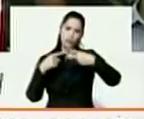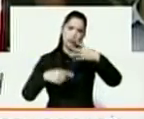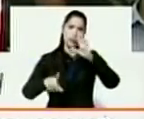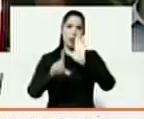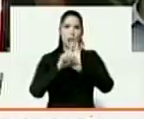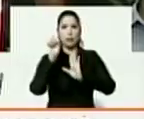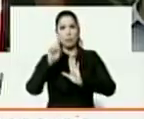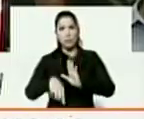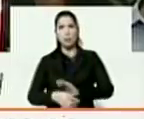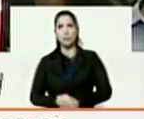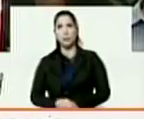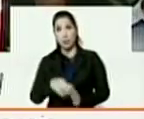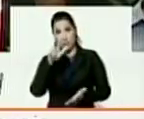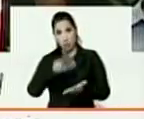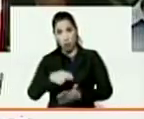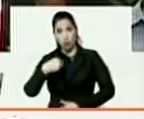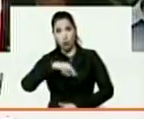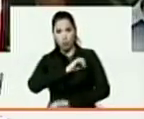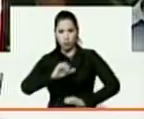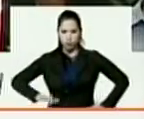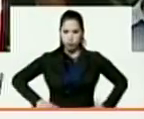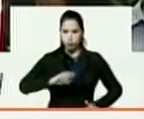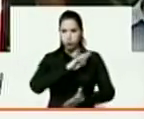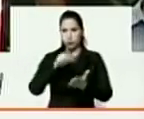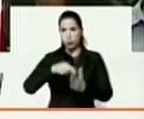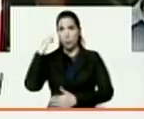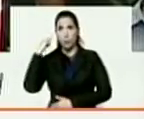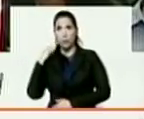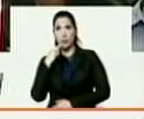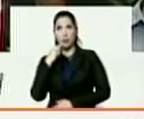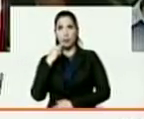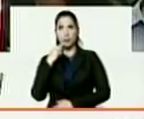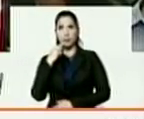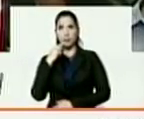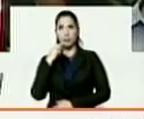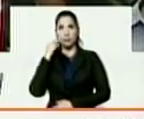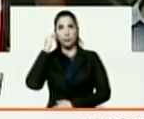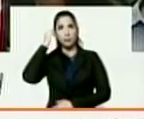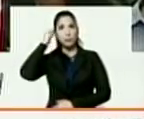ley orgánica de nuestra fuerza armada nacional bolivariana